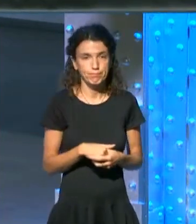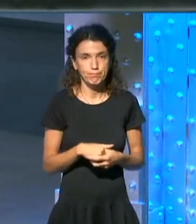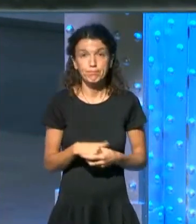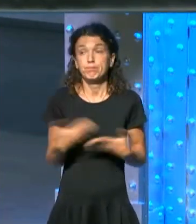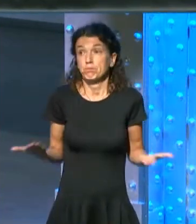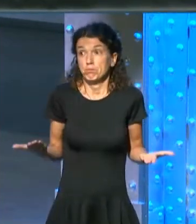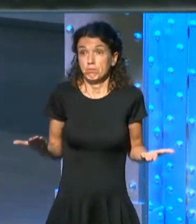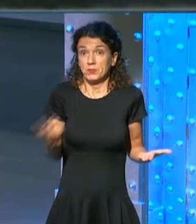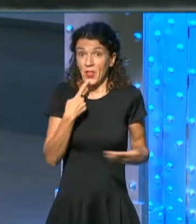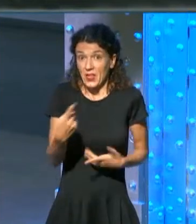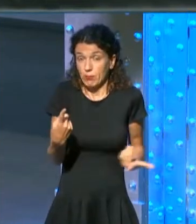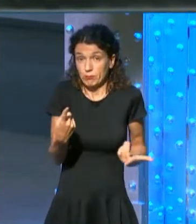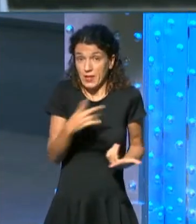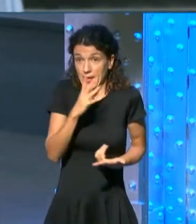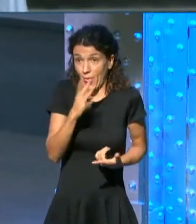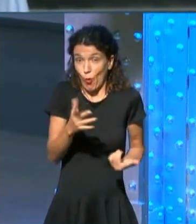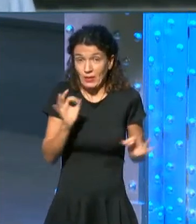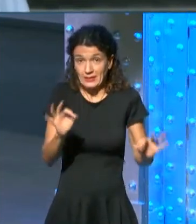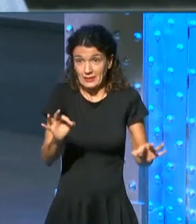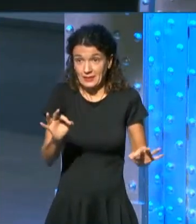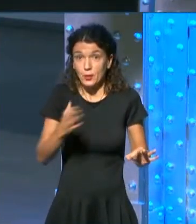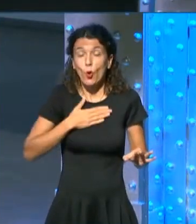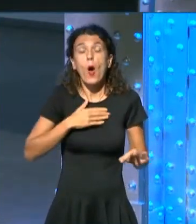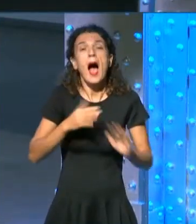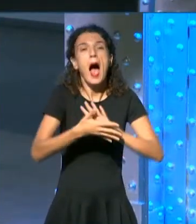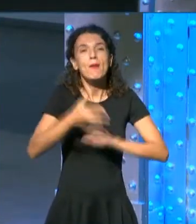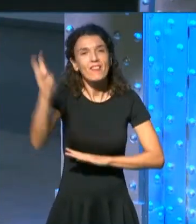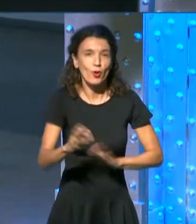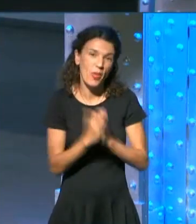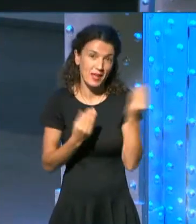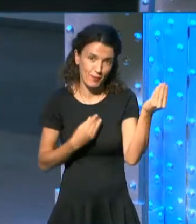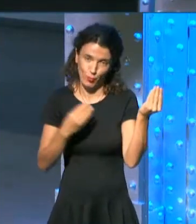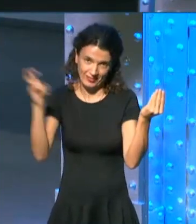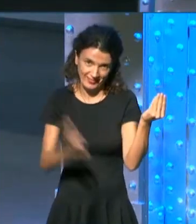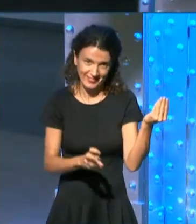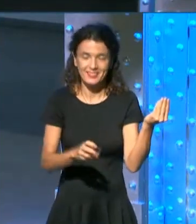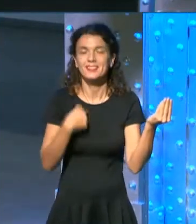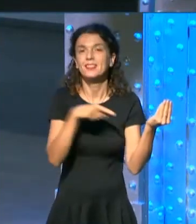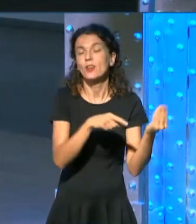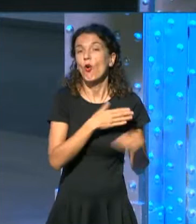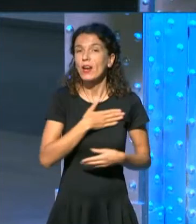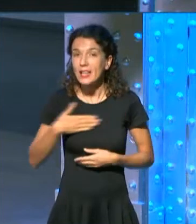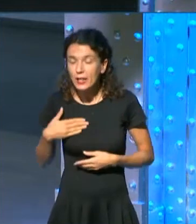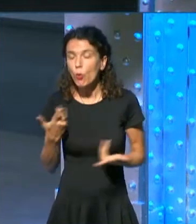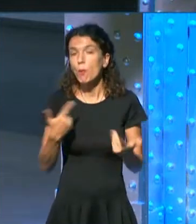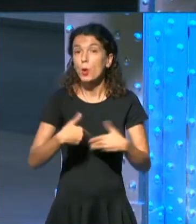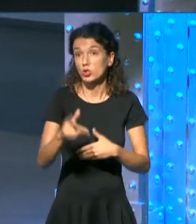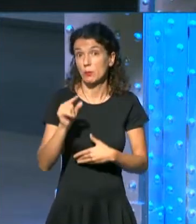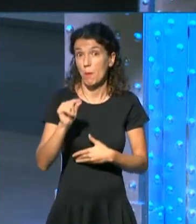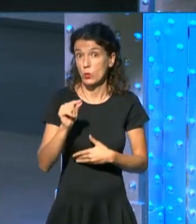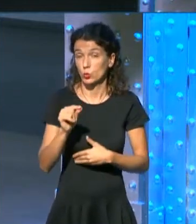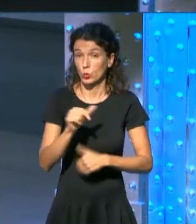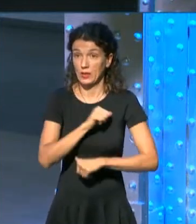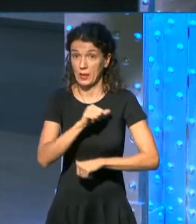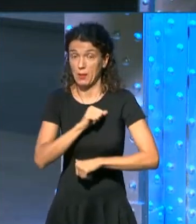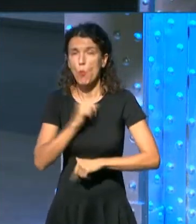Bueno, pocas veces se puede decir con más razón eso de hoy he venido a hablar de mi libro. Pero lo que no queremos es, en los próximos minutos, que esperemos no se